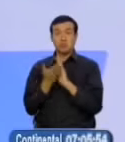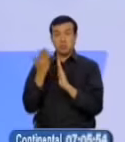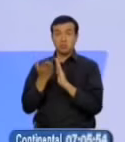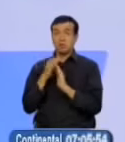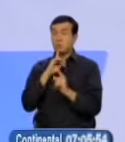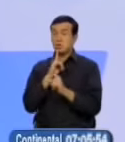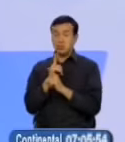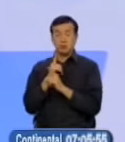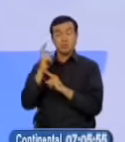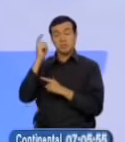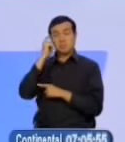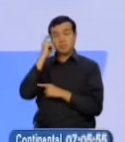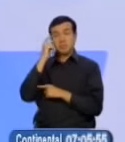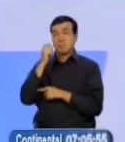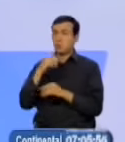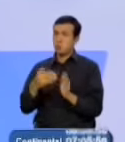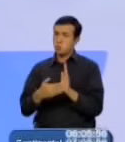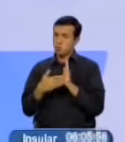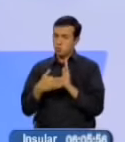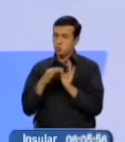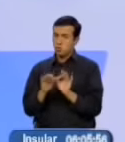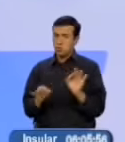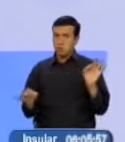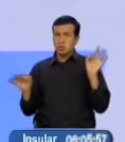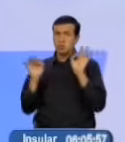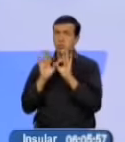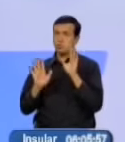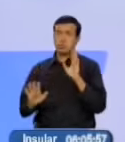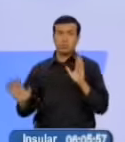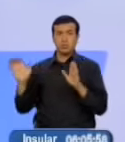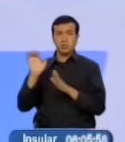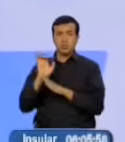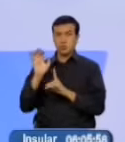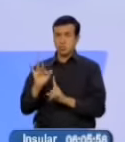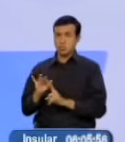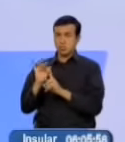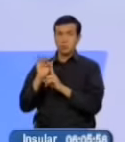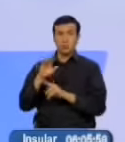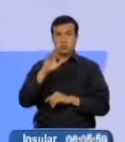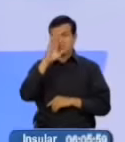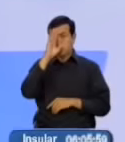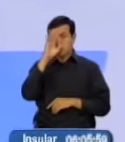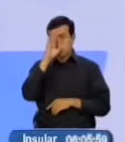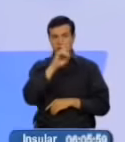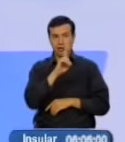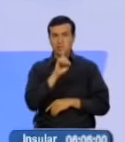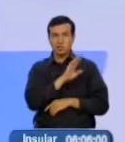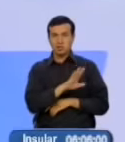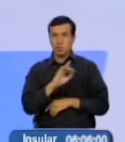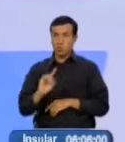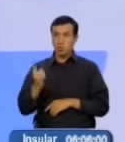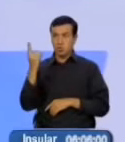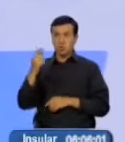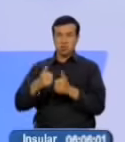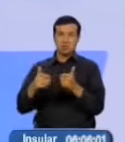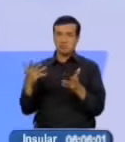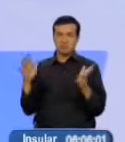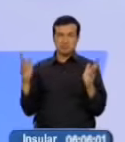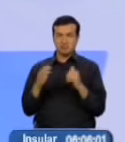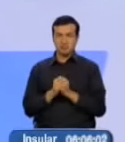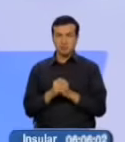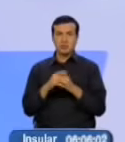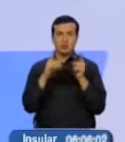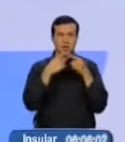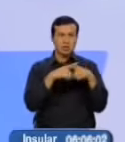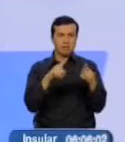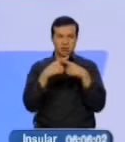Creo que además hemos dado un ejemplo significativo para el país, algo que no ha podido hacer la derecha, que es tener un solo candidato. Fuerzas muy